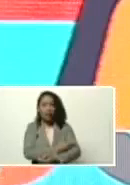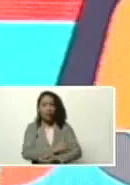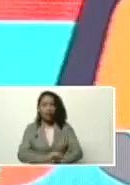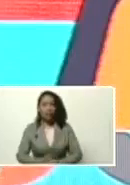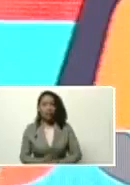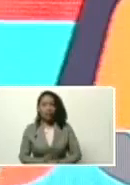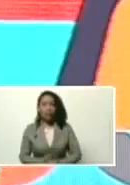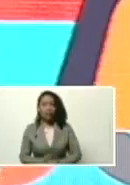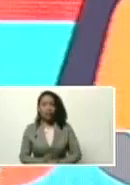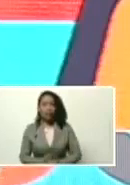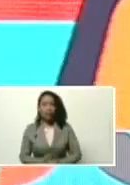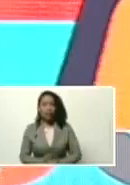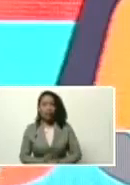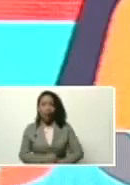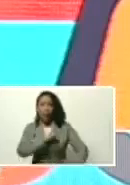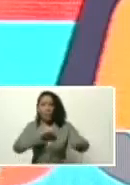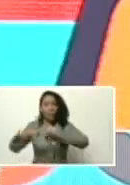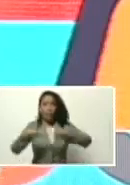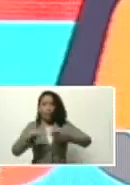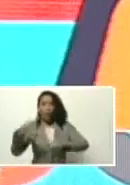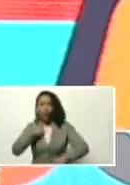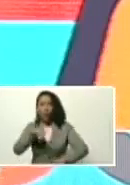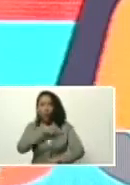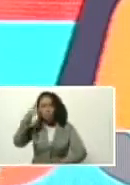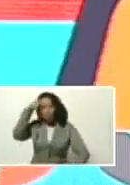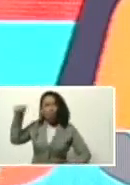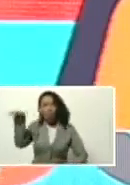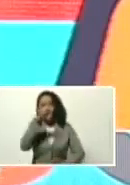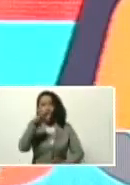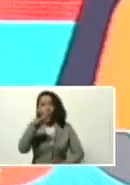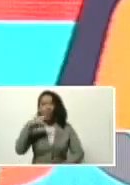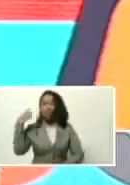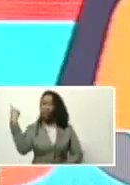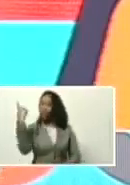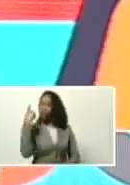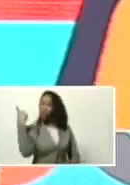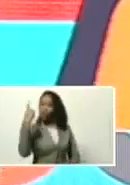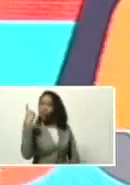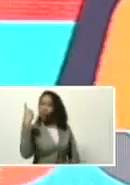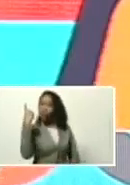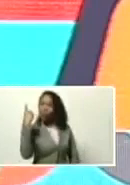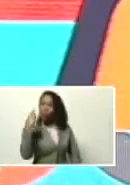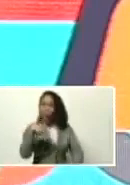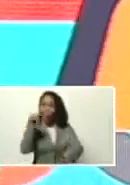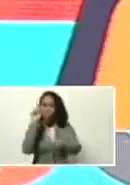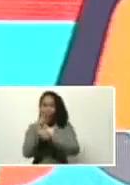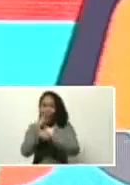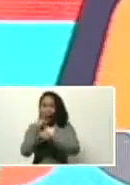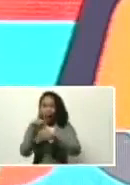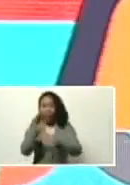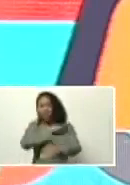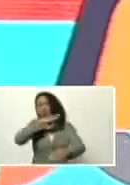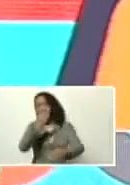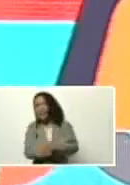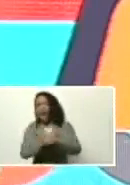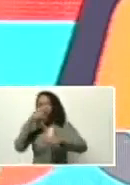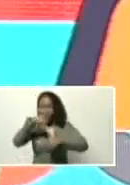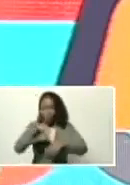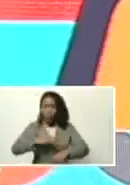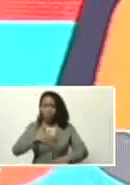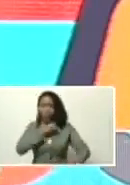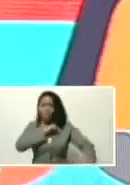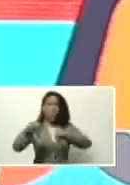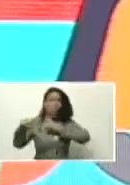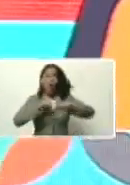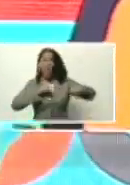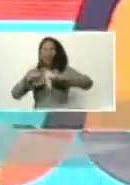que es lo que movió a nuestros pueblos y es solo La única fuerza que puede mover hoy a los pueblos de nuevo,